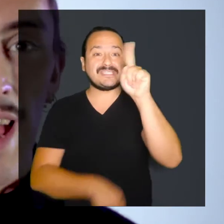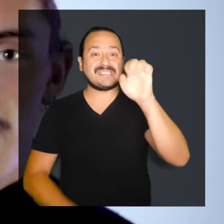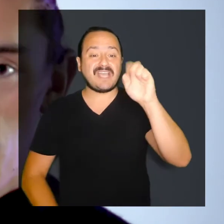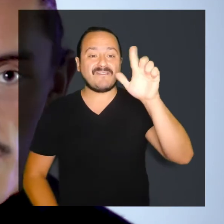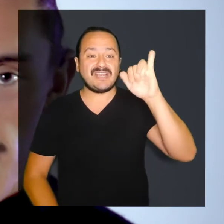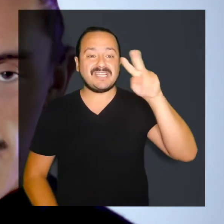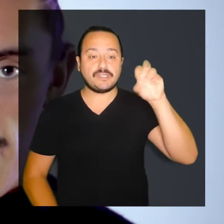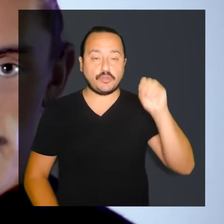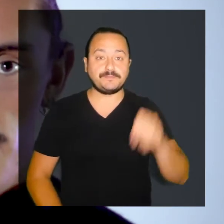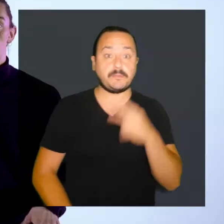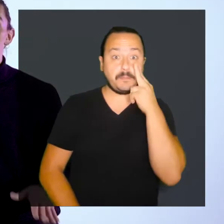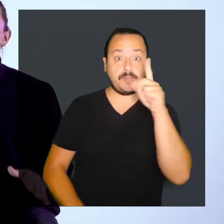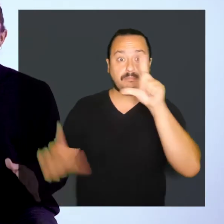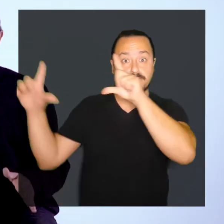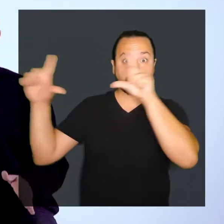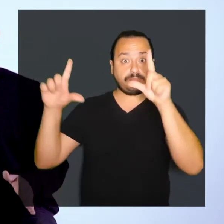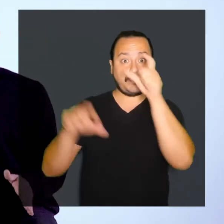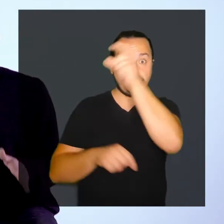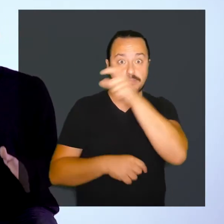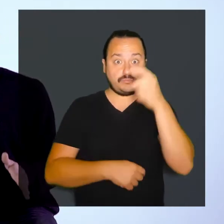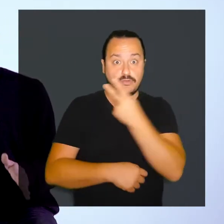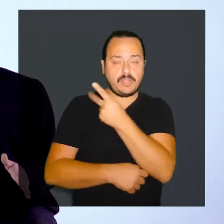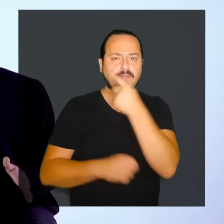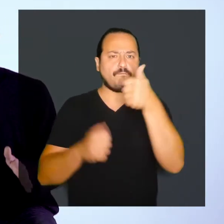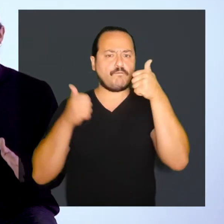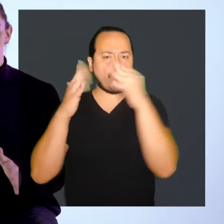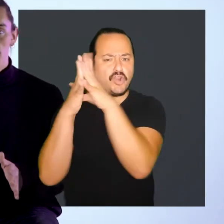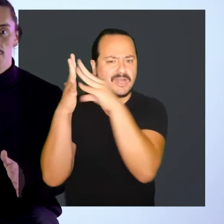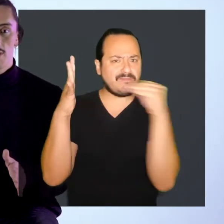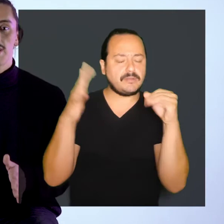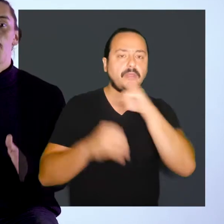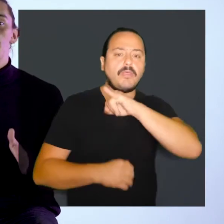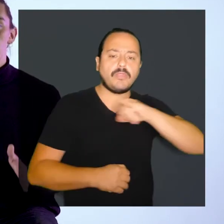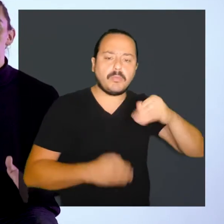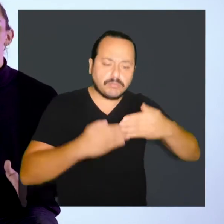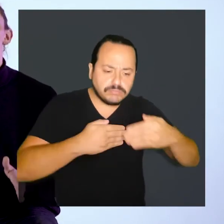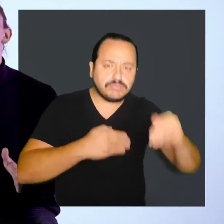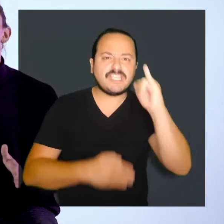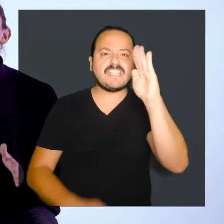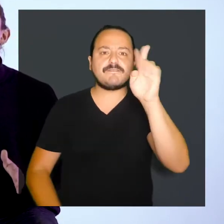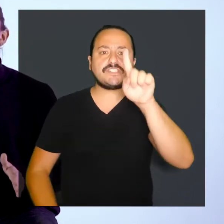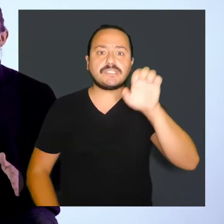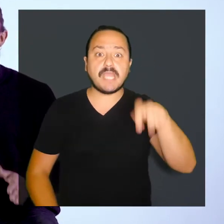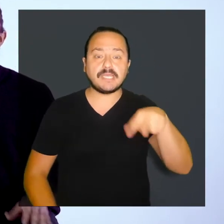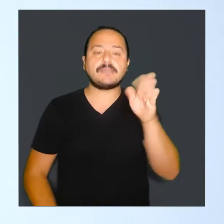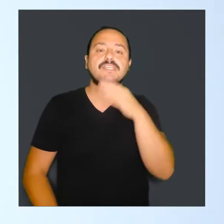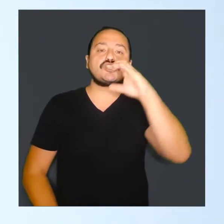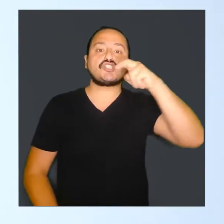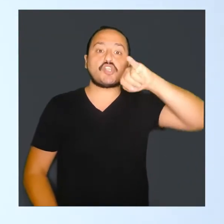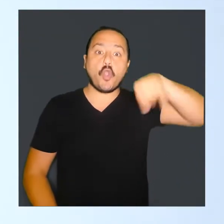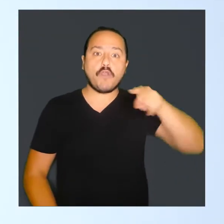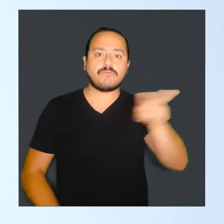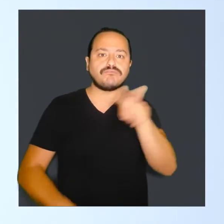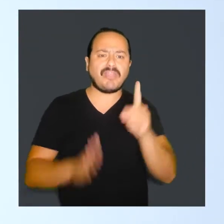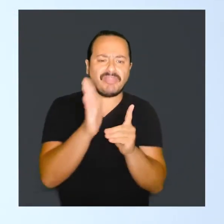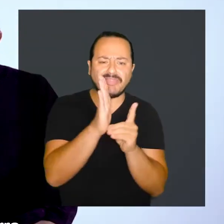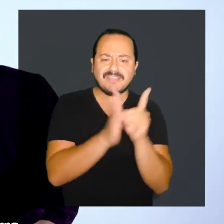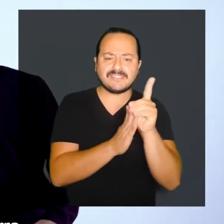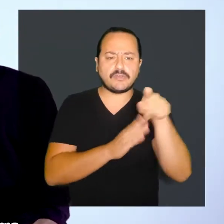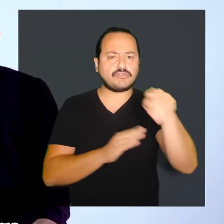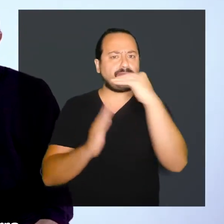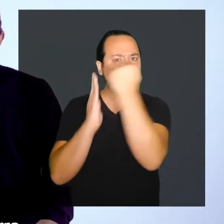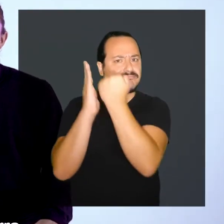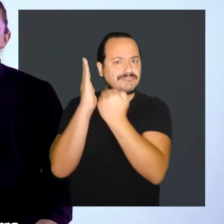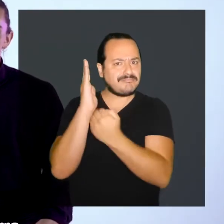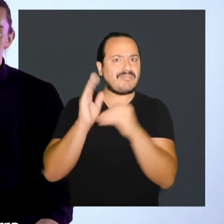referentes clásicos de este género. Más adelante, Ibsen y Chekhov también desarrollaron este estilo. Pero no todo estaba hecho. En